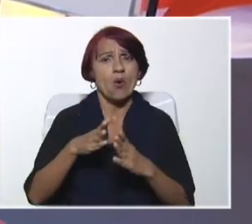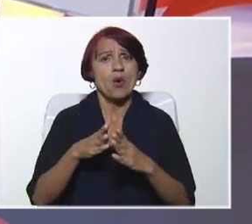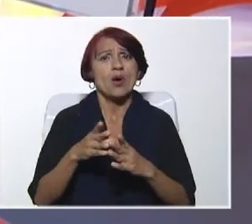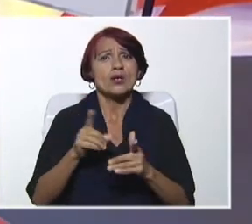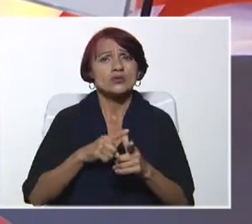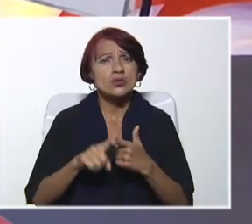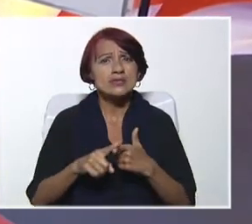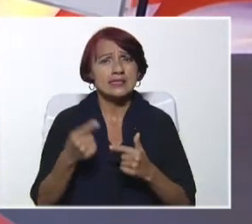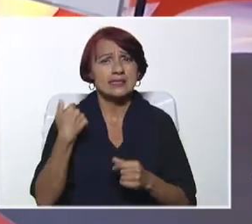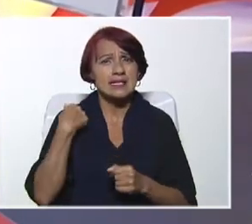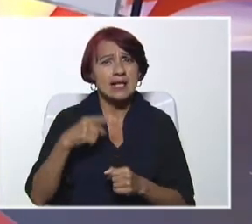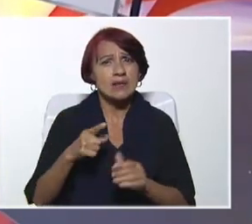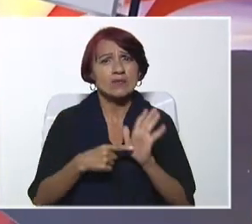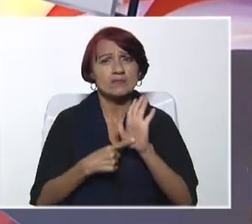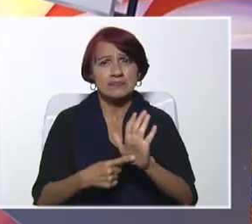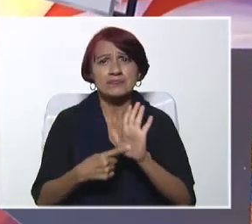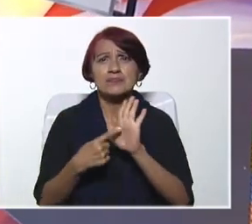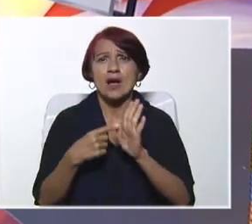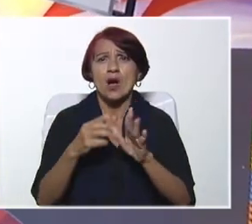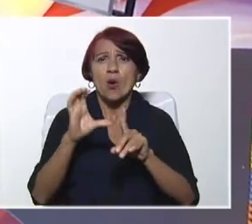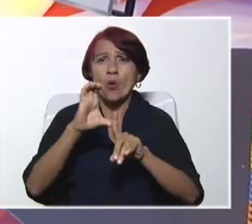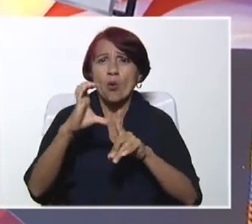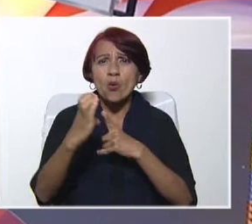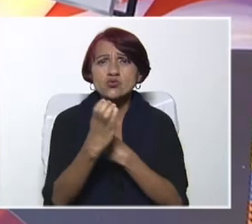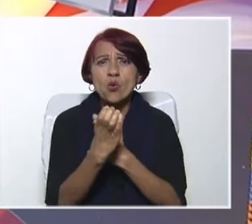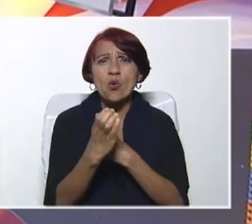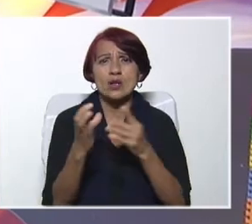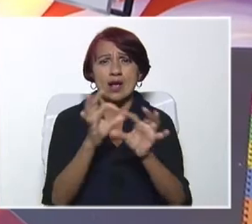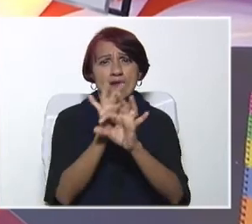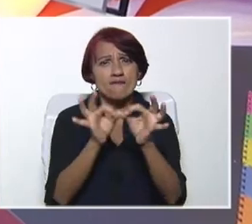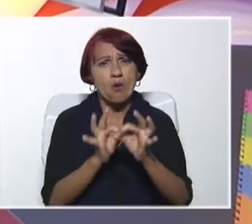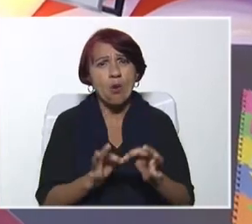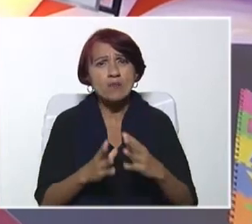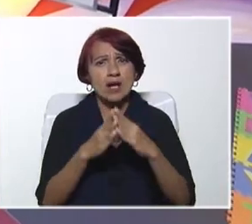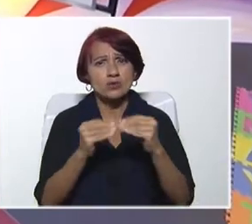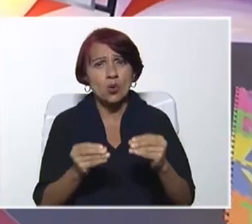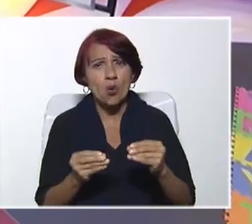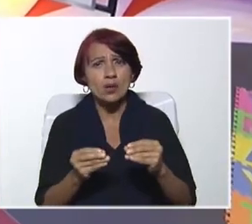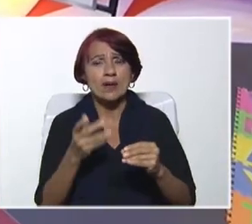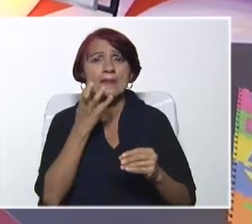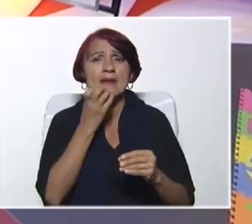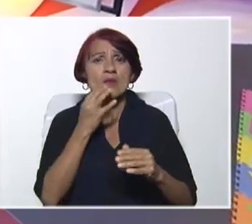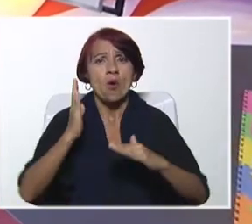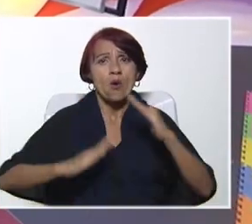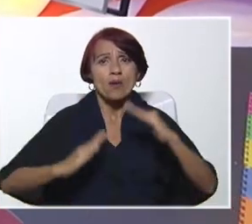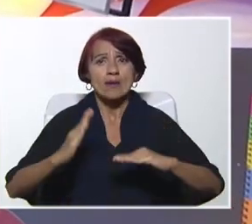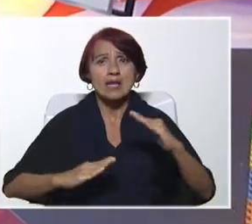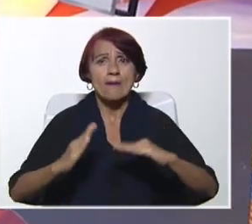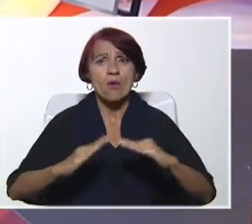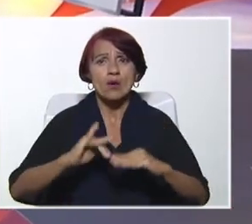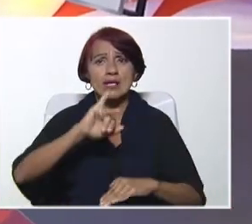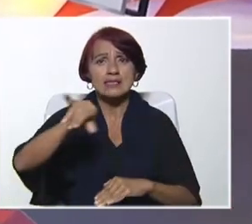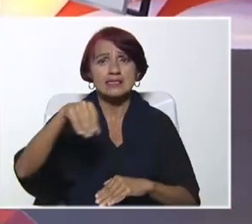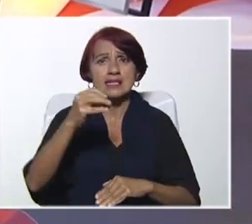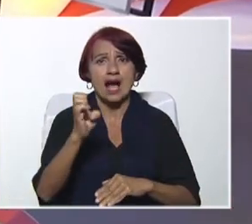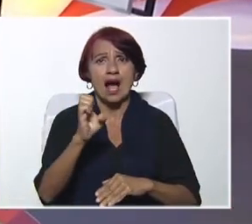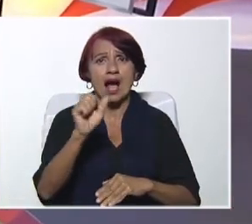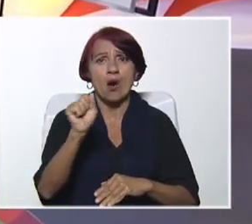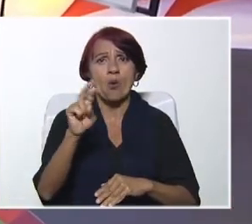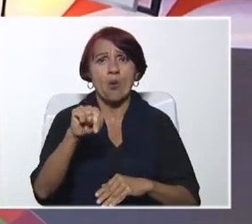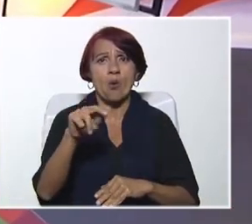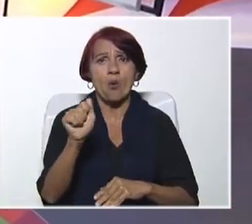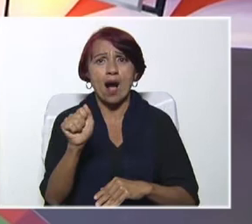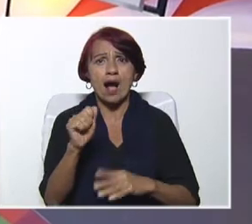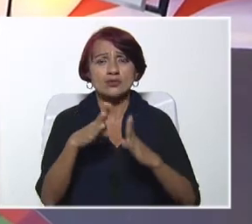Tenemos manifestaciones culturales en la costa como lo son los tambores de San Juan. También tenemos